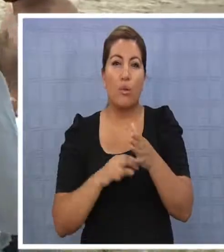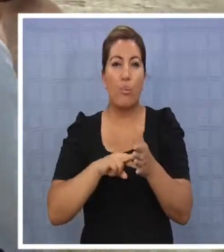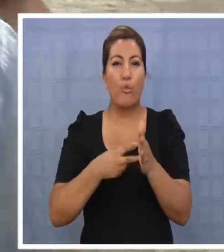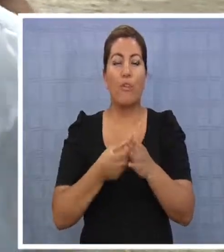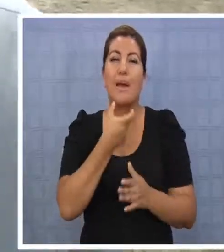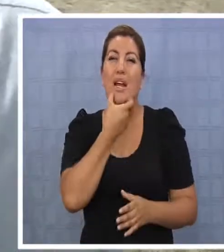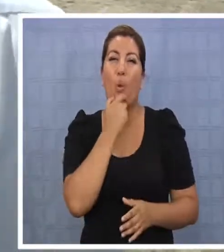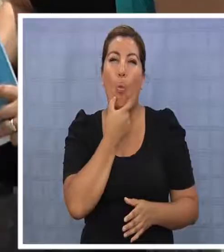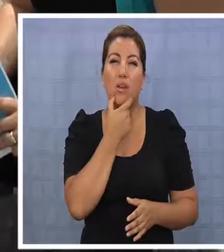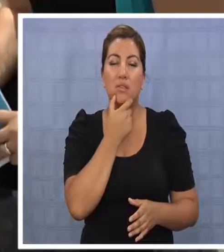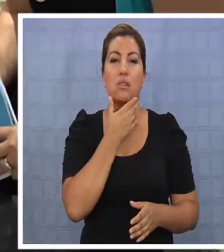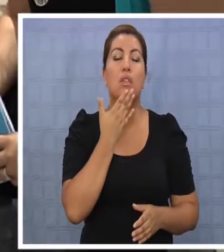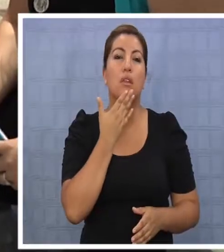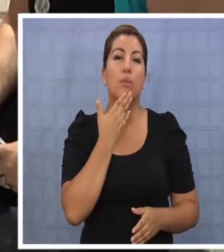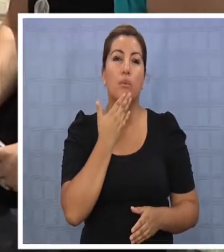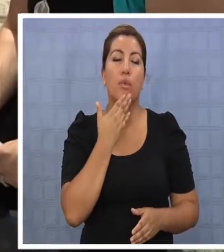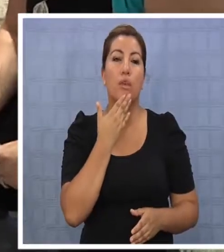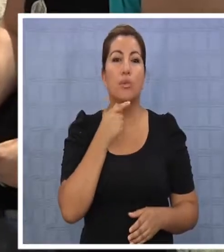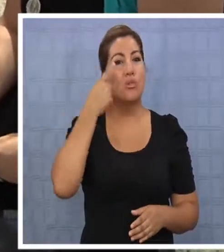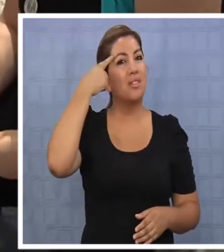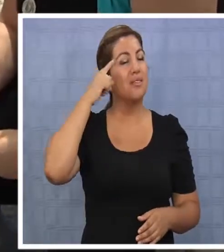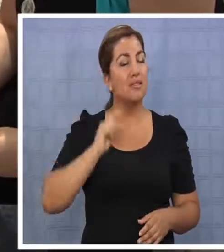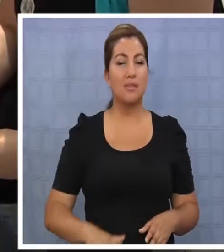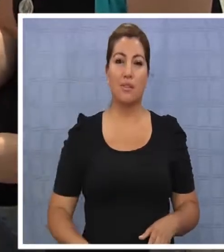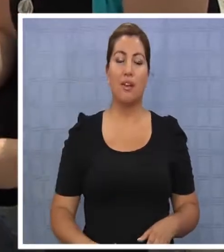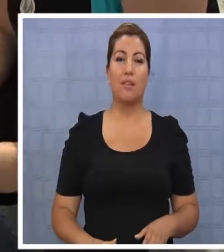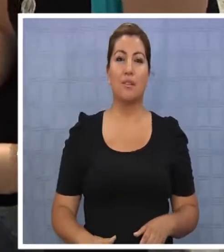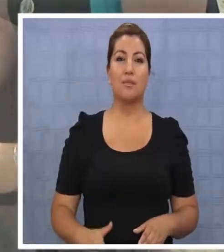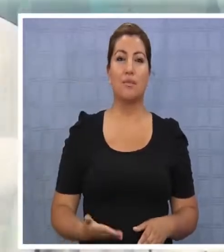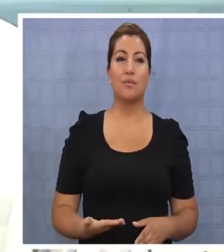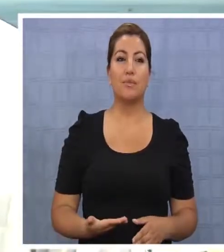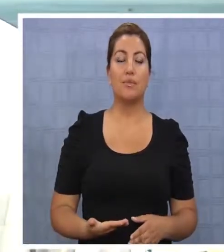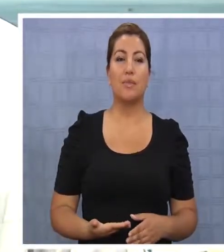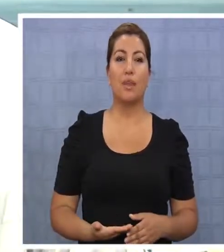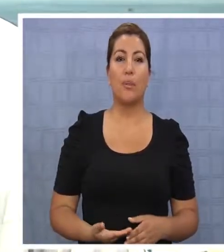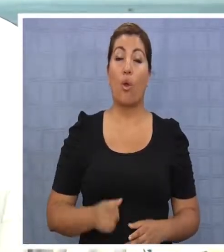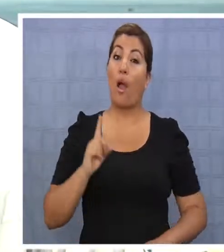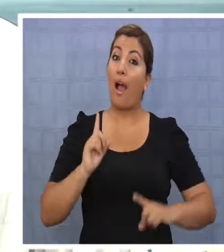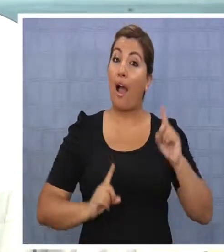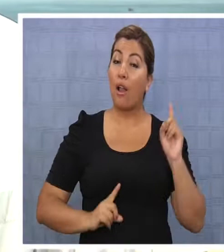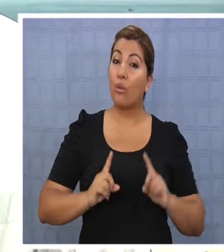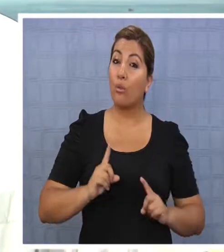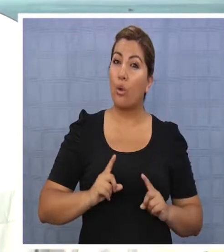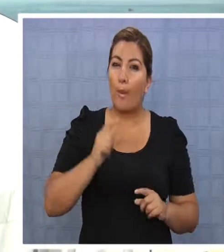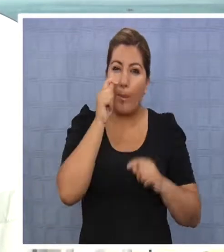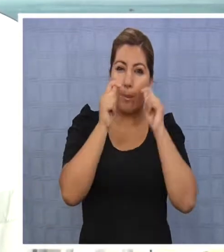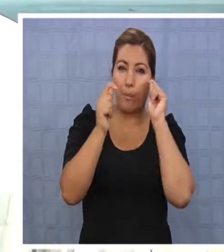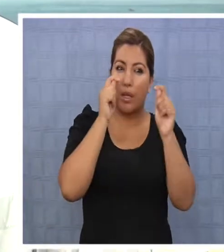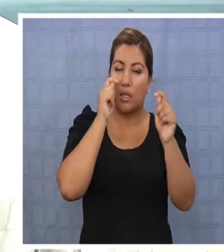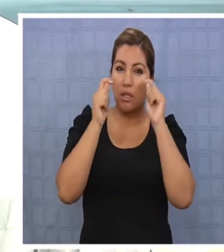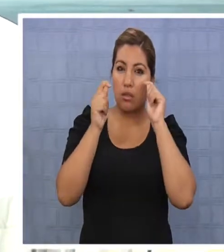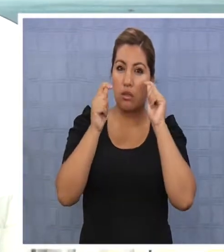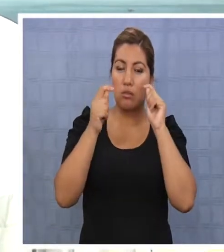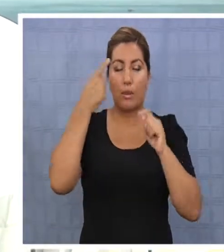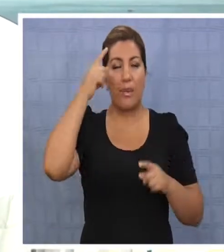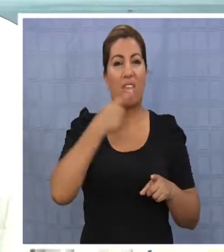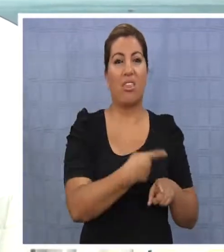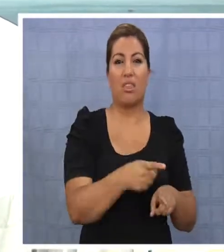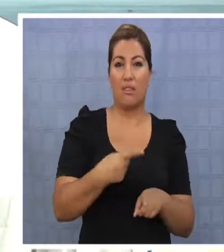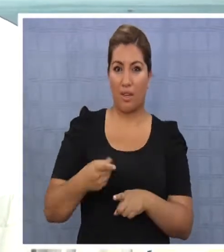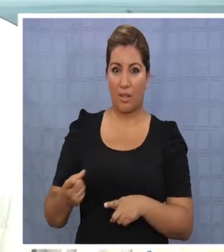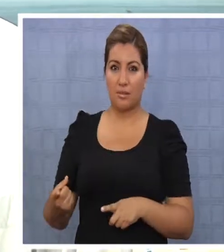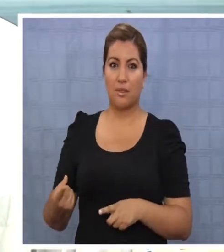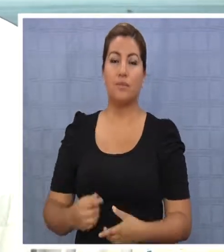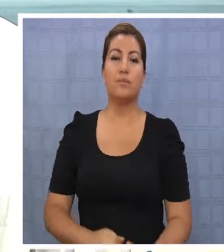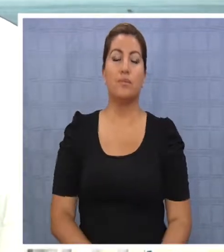de un accidente traumático, tiene las capacidades y las competencias. No obstante, la gravedad puede marcar una diferencia